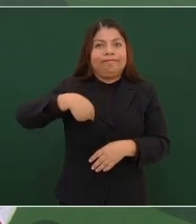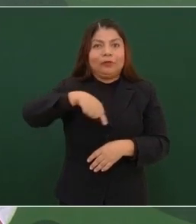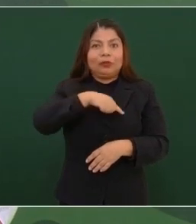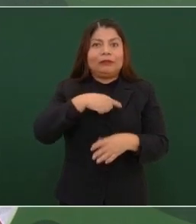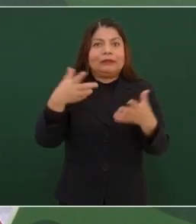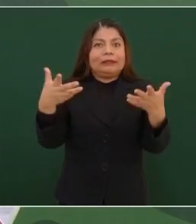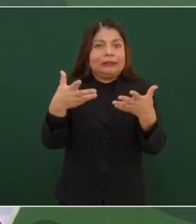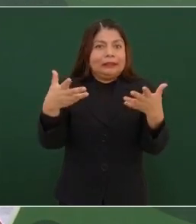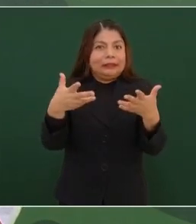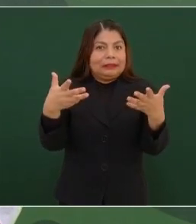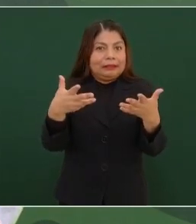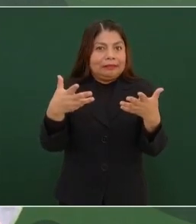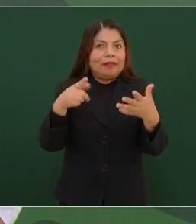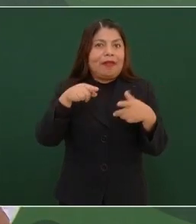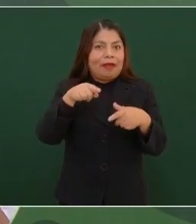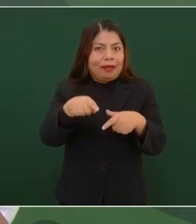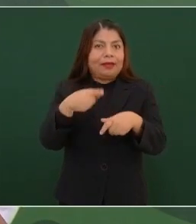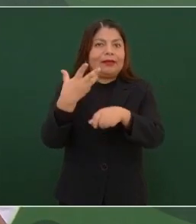Ya empezaron a lanzar